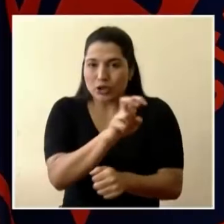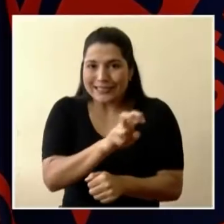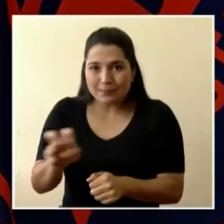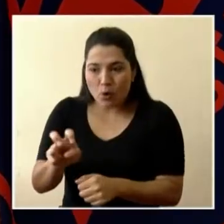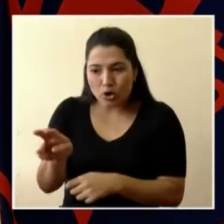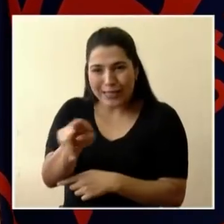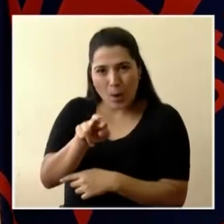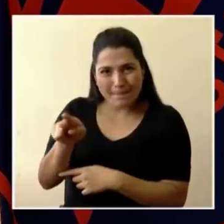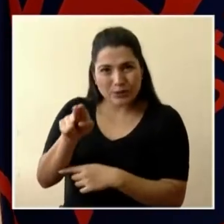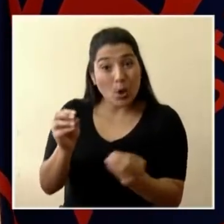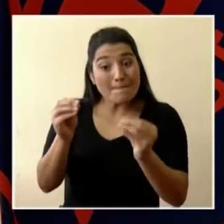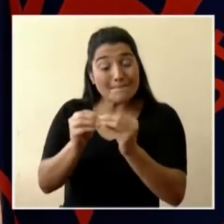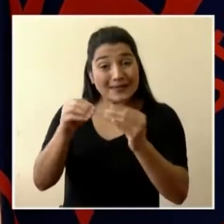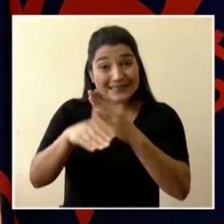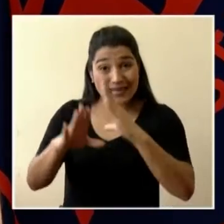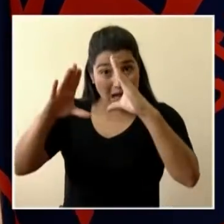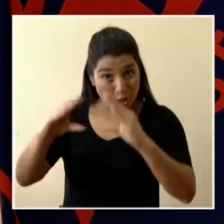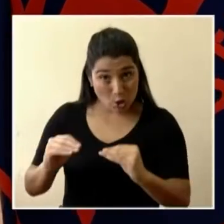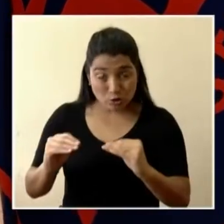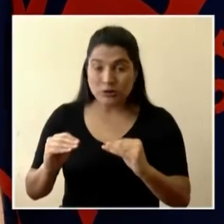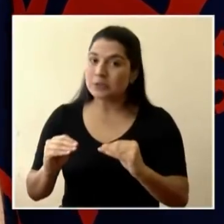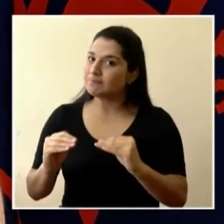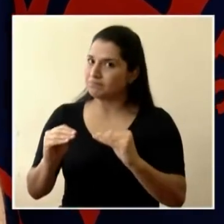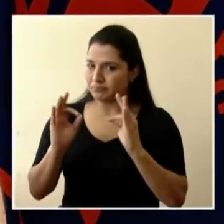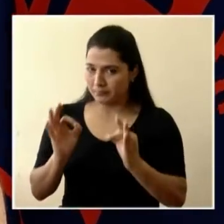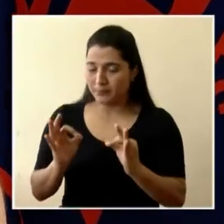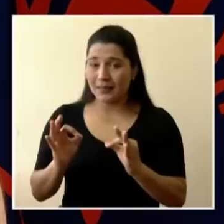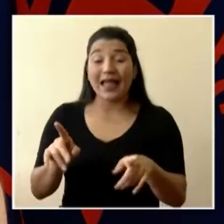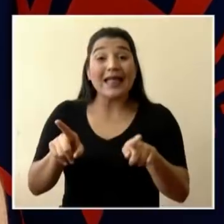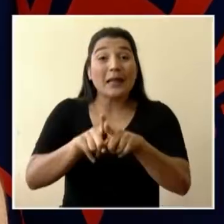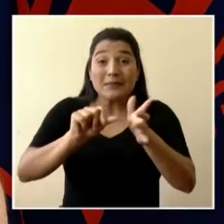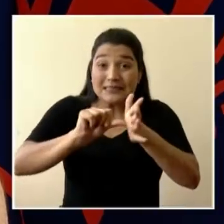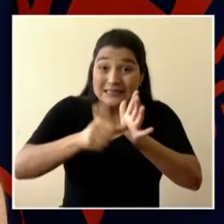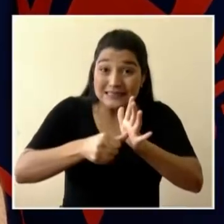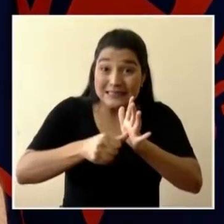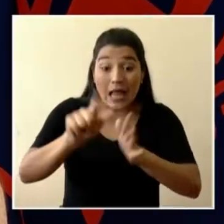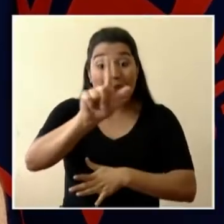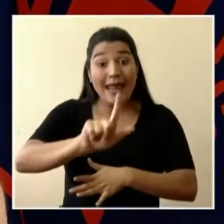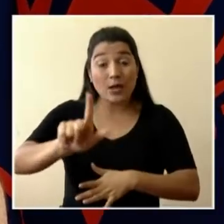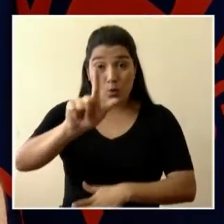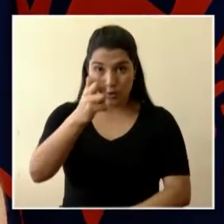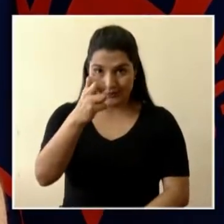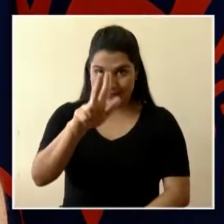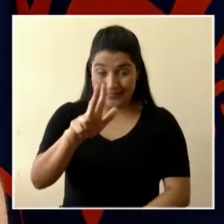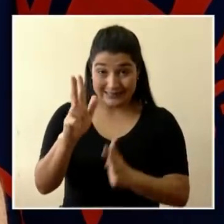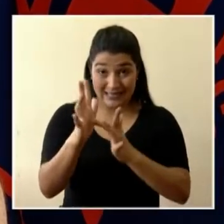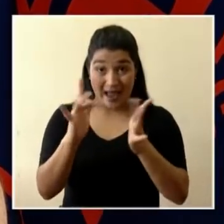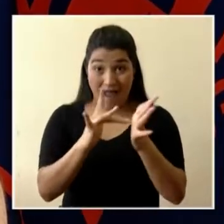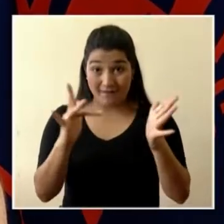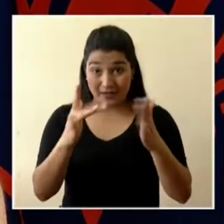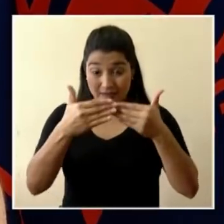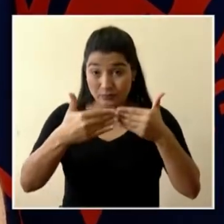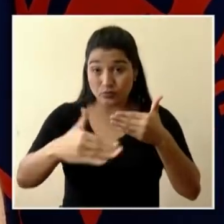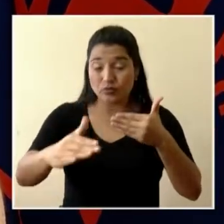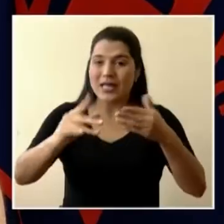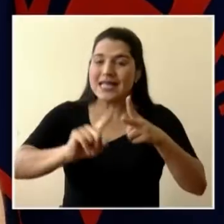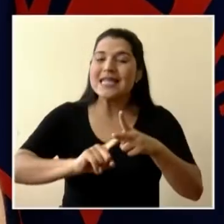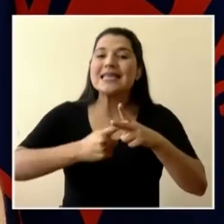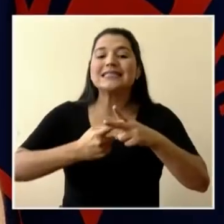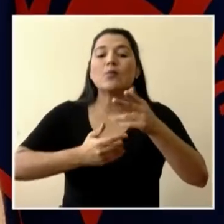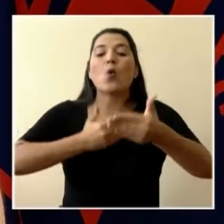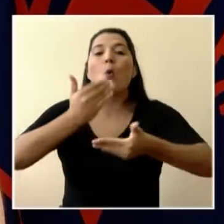turno de la noche. Y también recalcarles que a partir del lunes 13 13 de abril vamos a iniciar un proceso